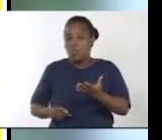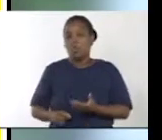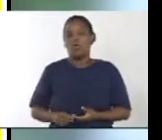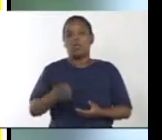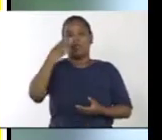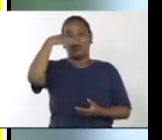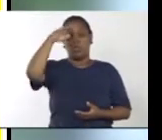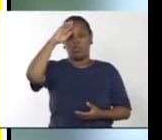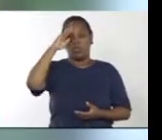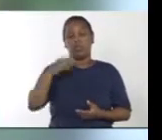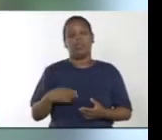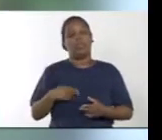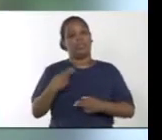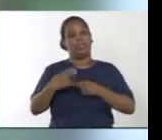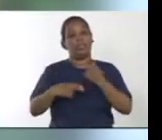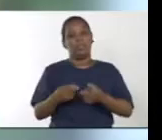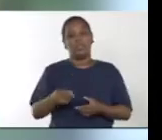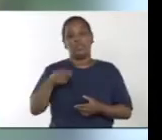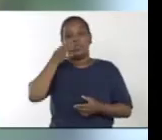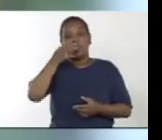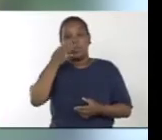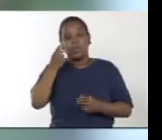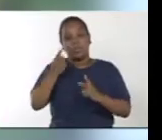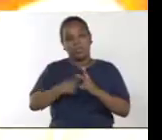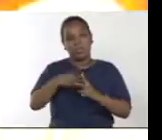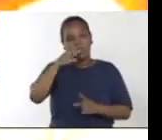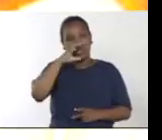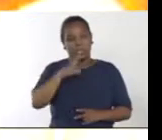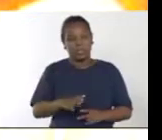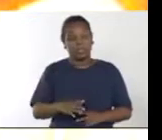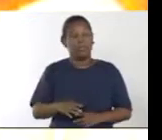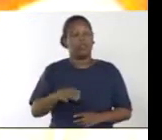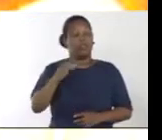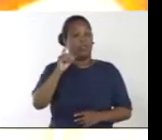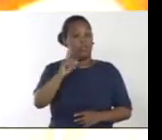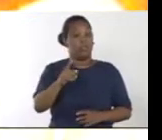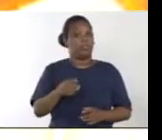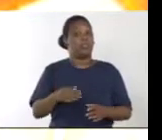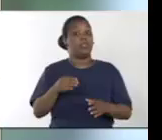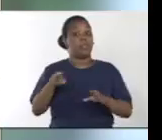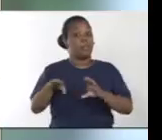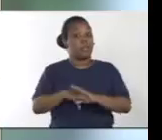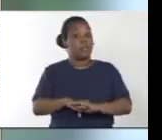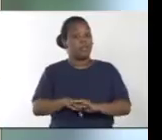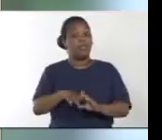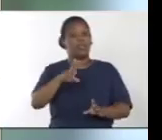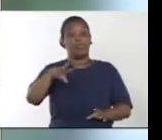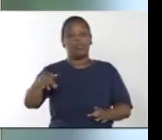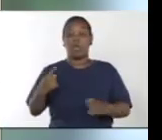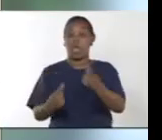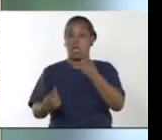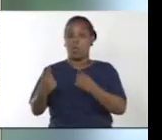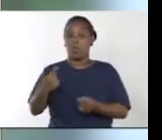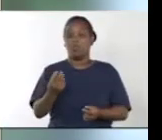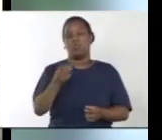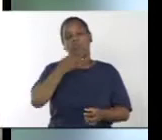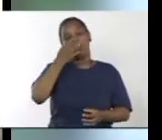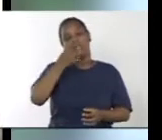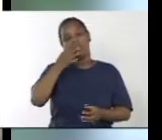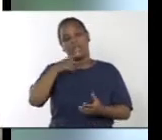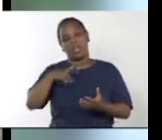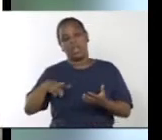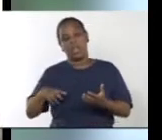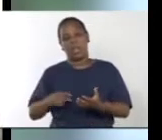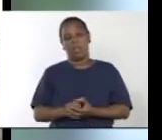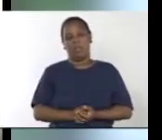concebir textos para niños. Les queda pendiente también buscar algunos y leerlos.